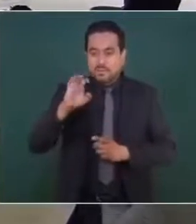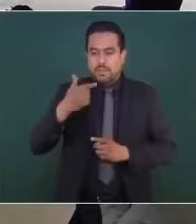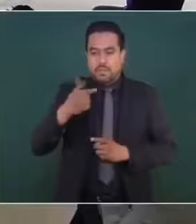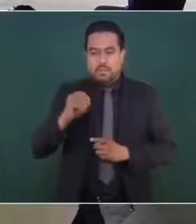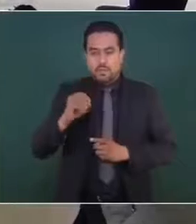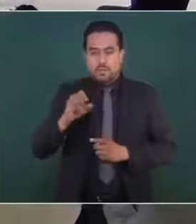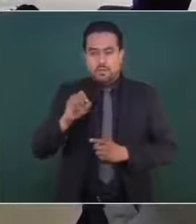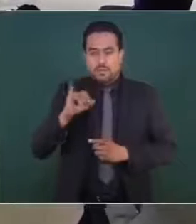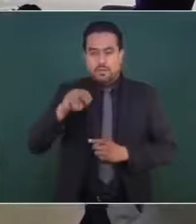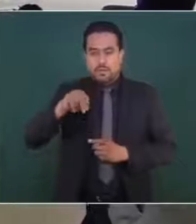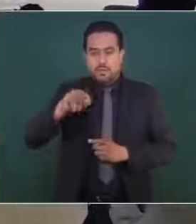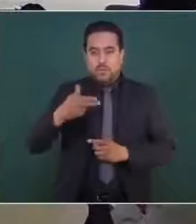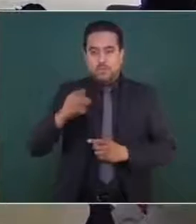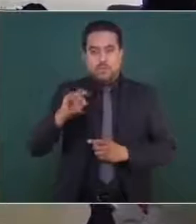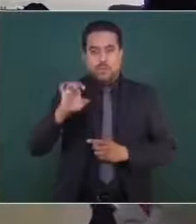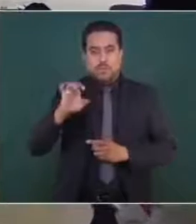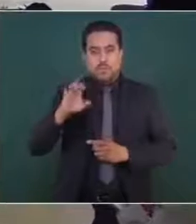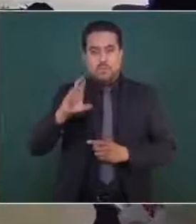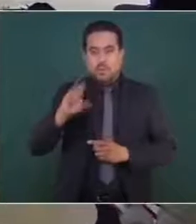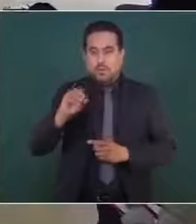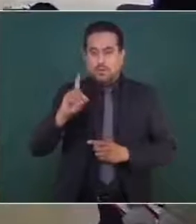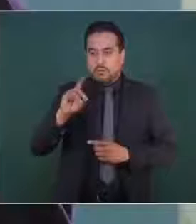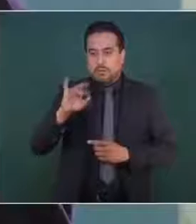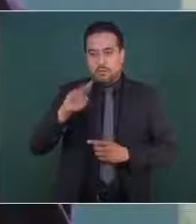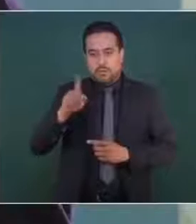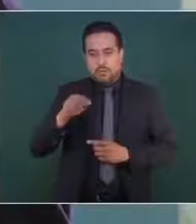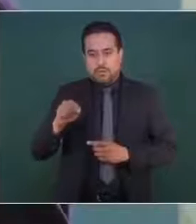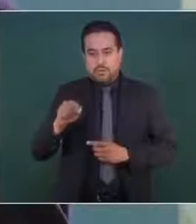Vallejo, por su